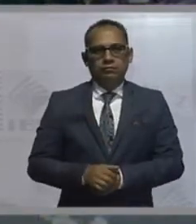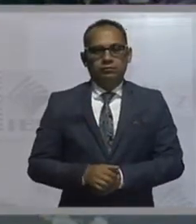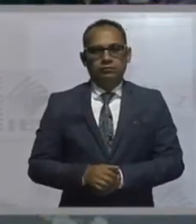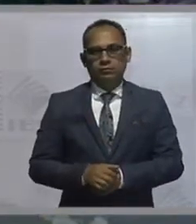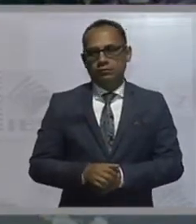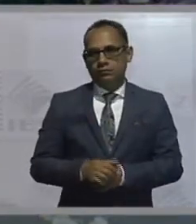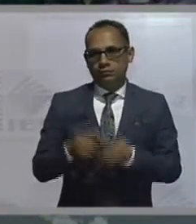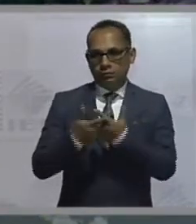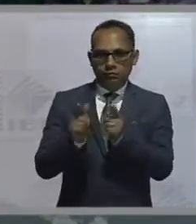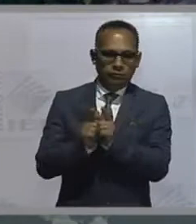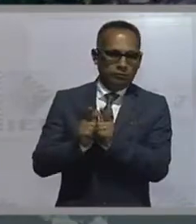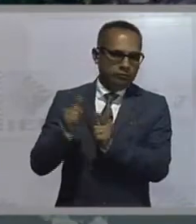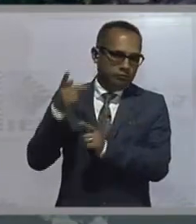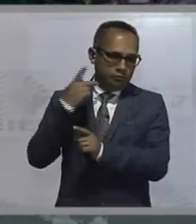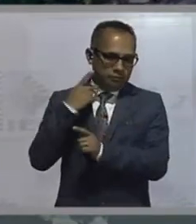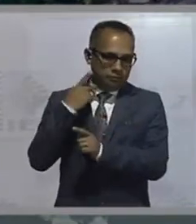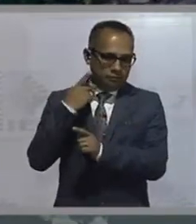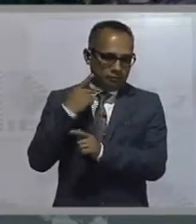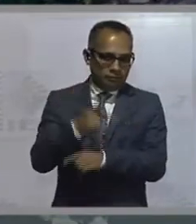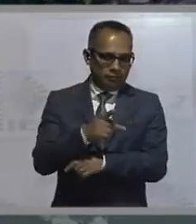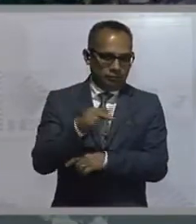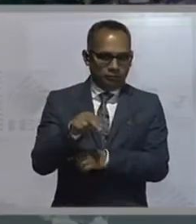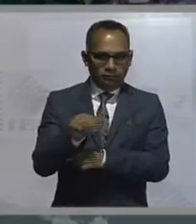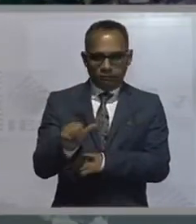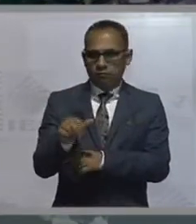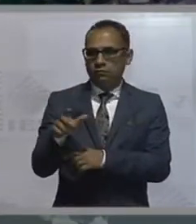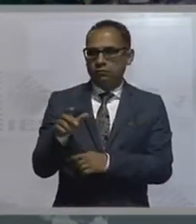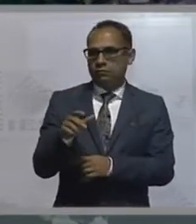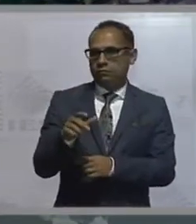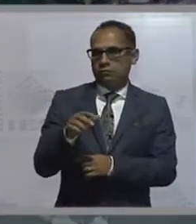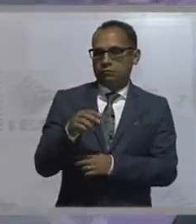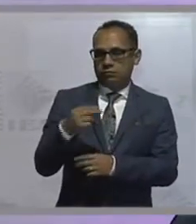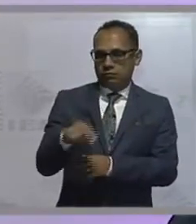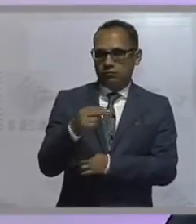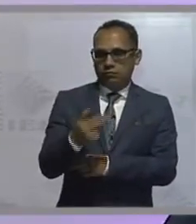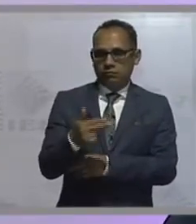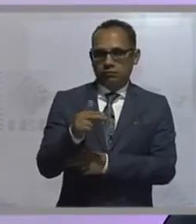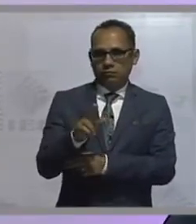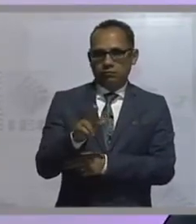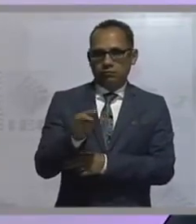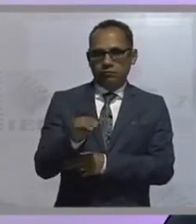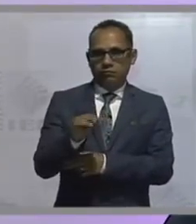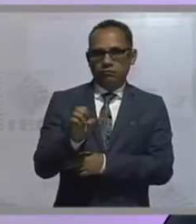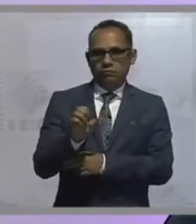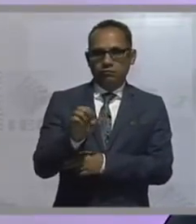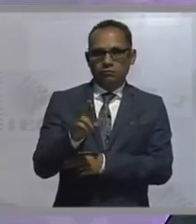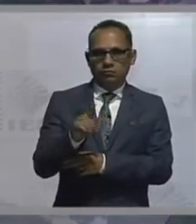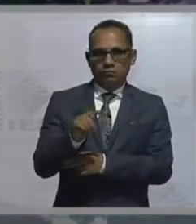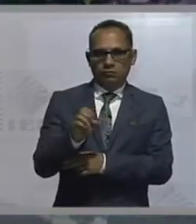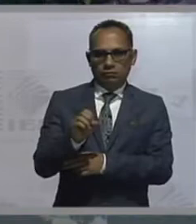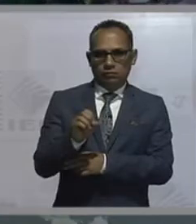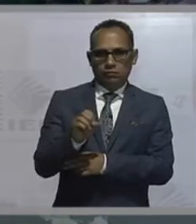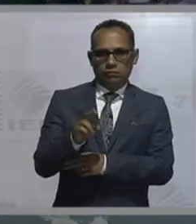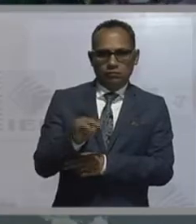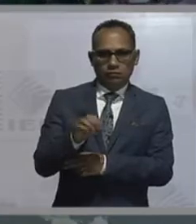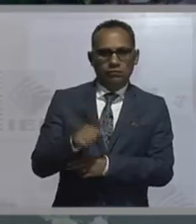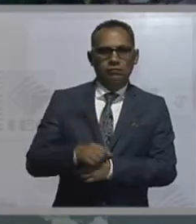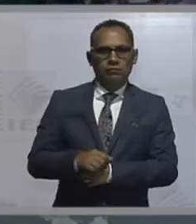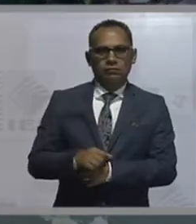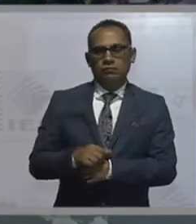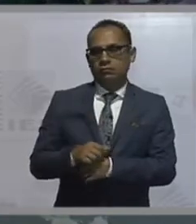por el partido nueva alianza se encuentra el candidato humberto martínez ríos del partido morena